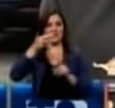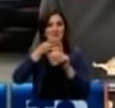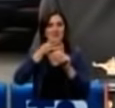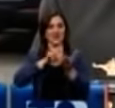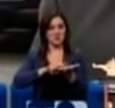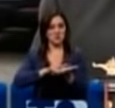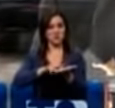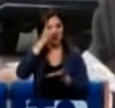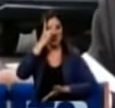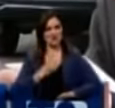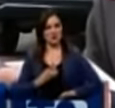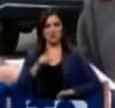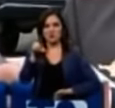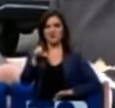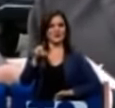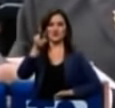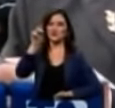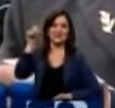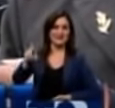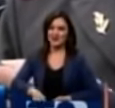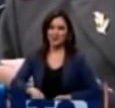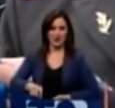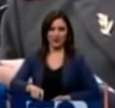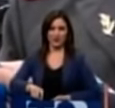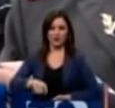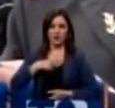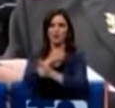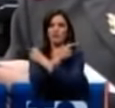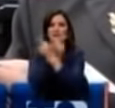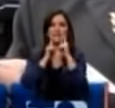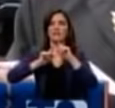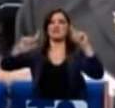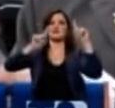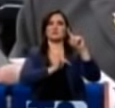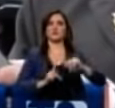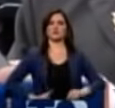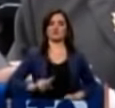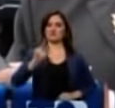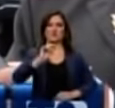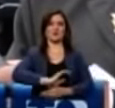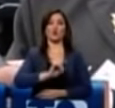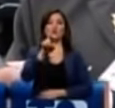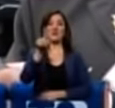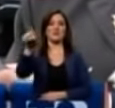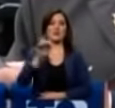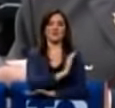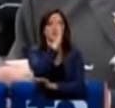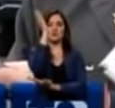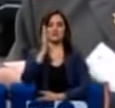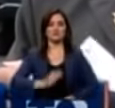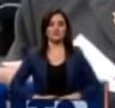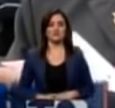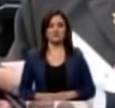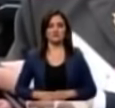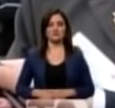internet para tomar las decisiones, que no debía atreverse a sacar en su Twitter personal ninguna decisión respecto